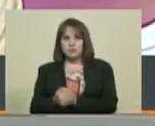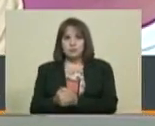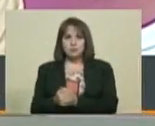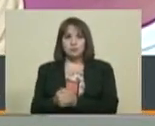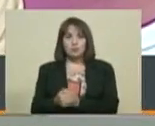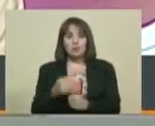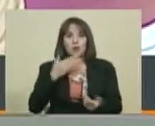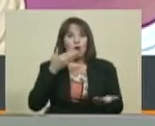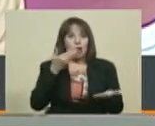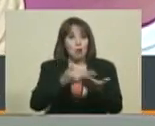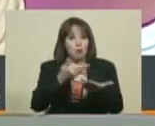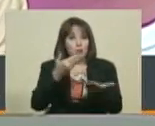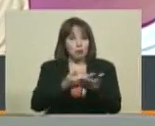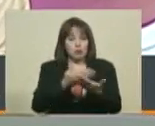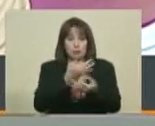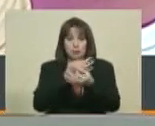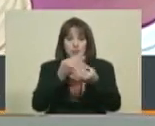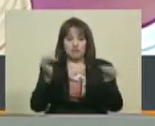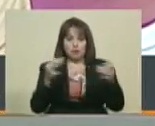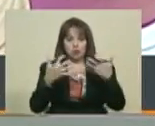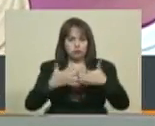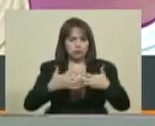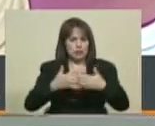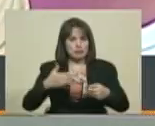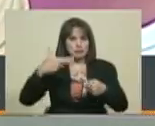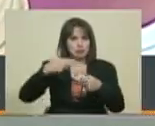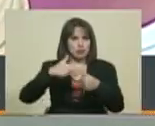Propuestas extraordinarias en el campo petrolero,